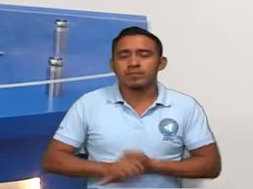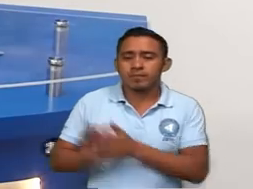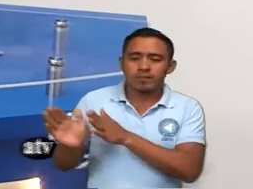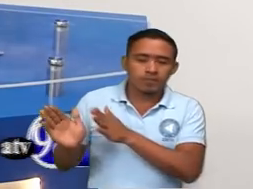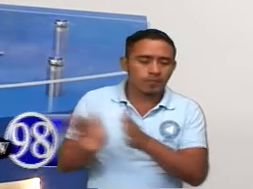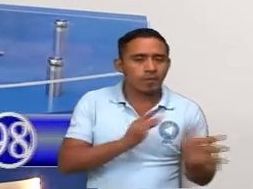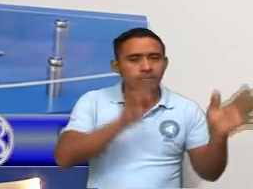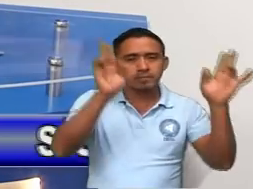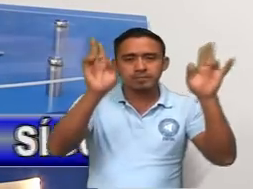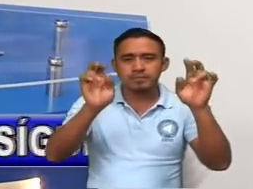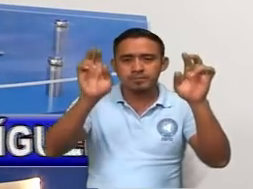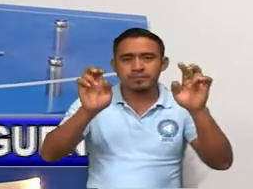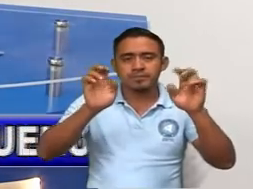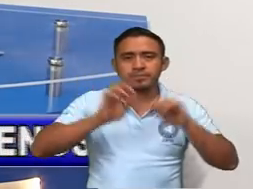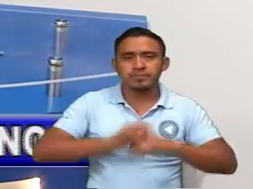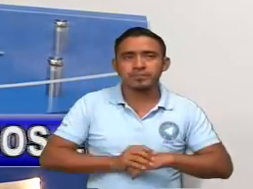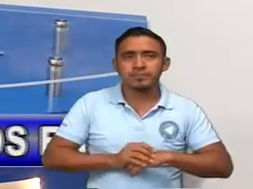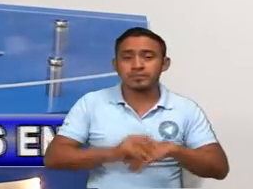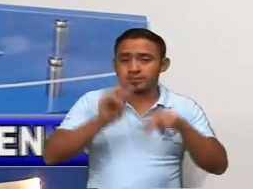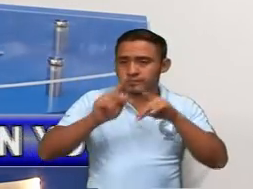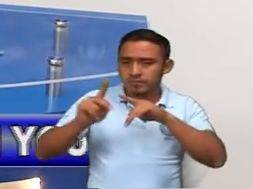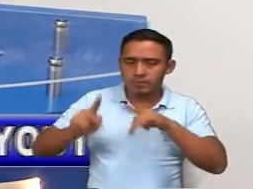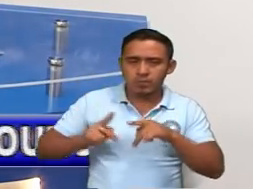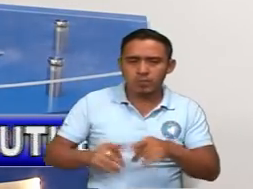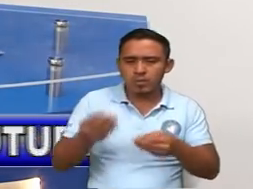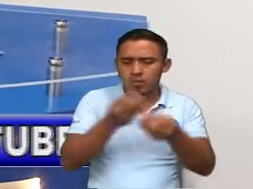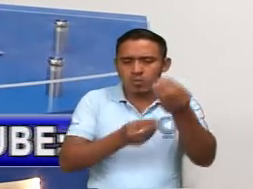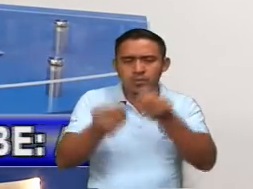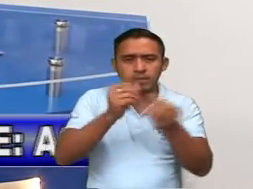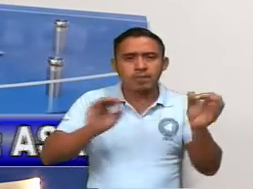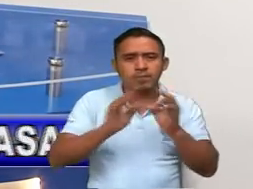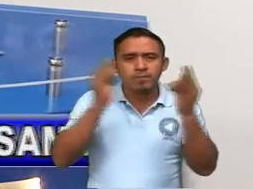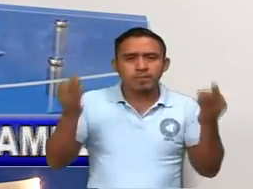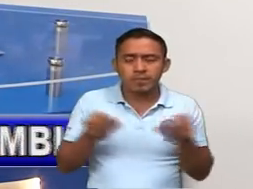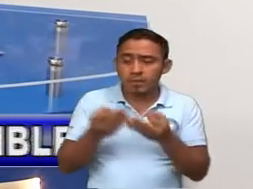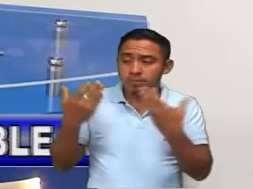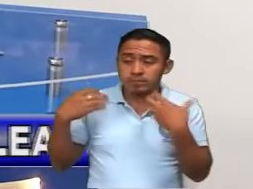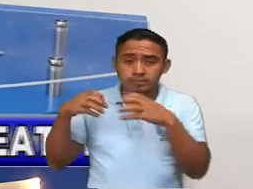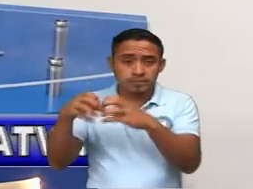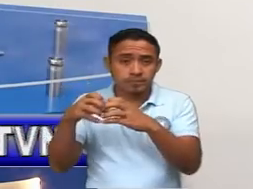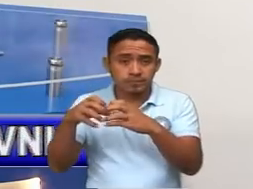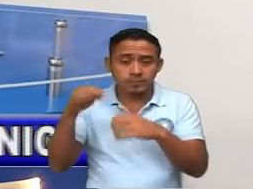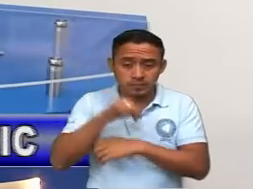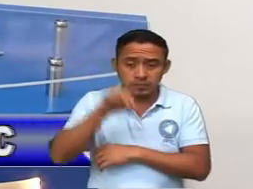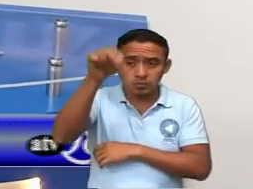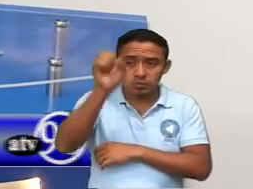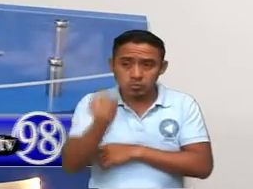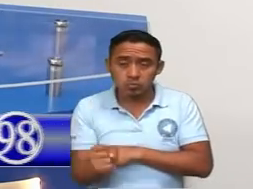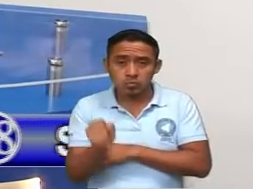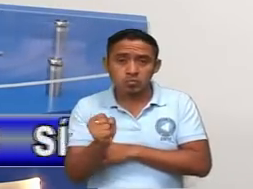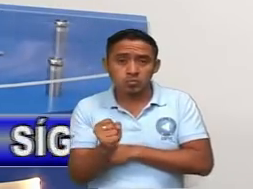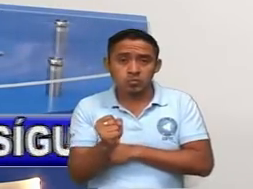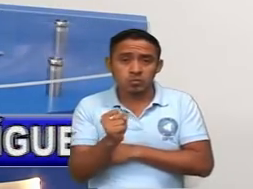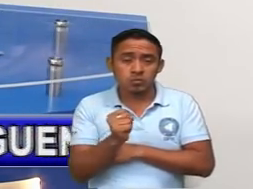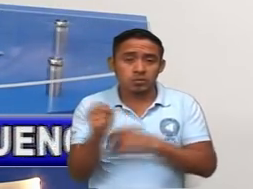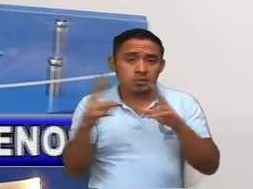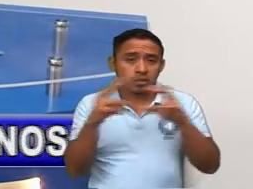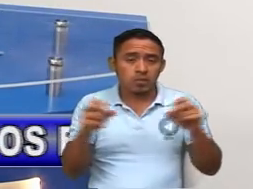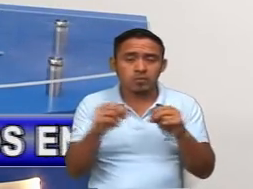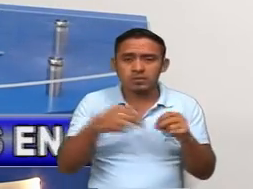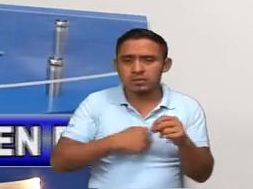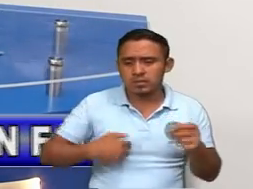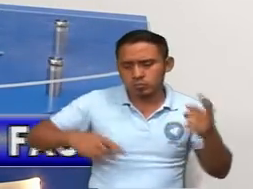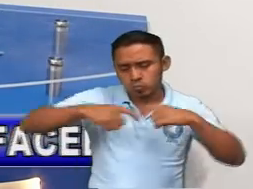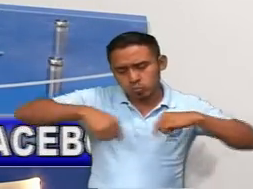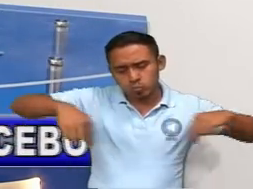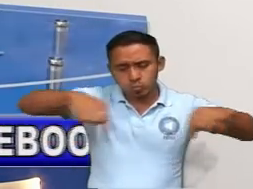Cambiamos totalmente de tema, pues protagonistas de la economía familiar de la costa Caribe del norte y sur realizaron una rueda de